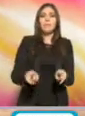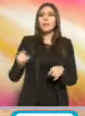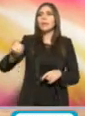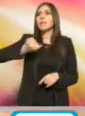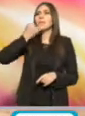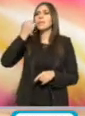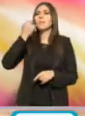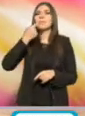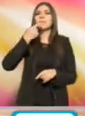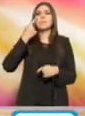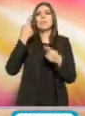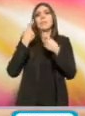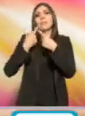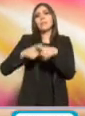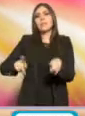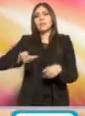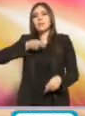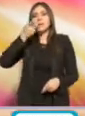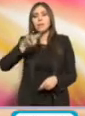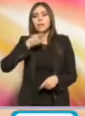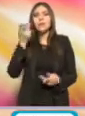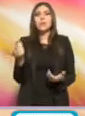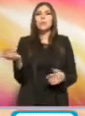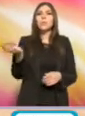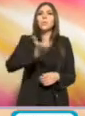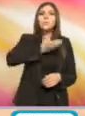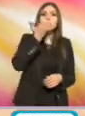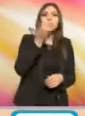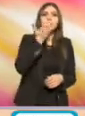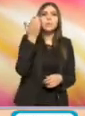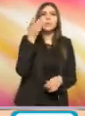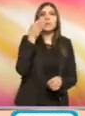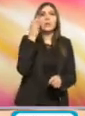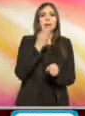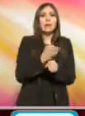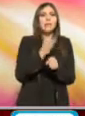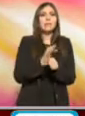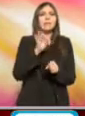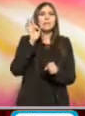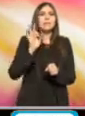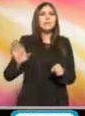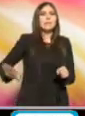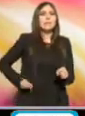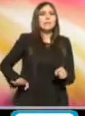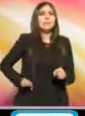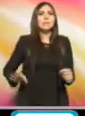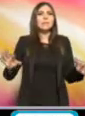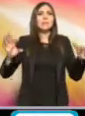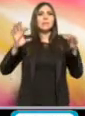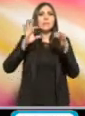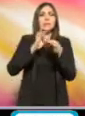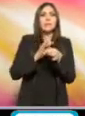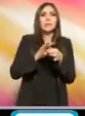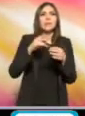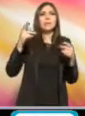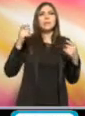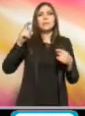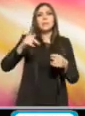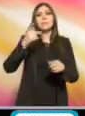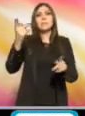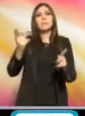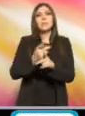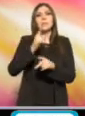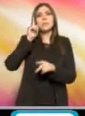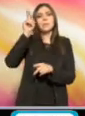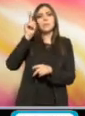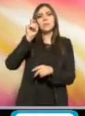es diferente, ¿sí? Las costumbres. Viene hoy muy a cuento con lo que está pasando con nuestros paisanos que